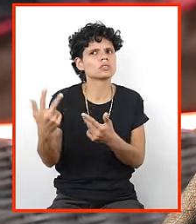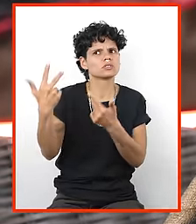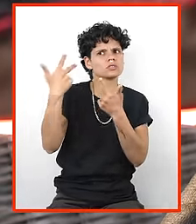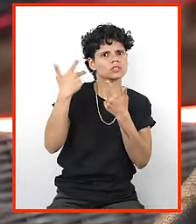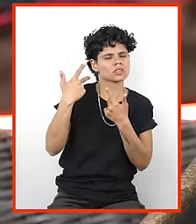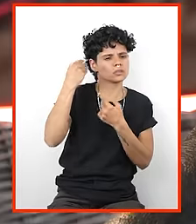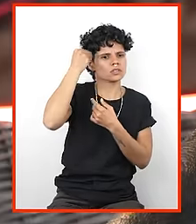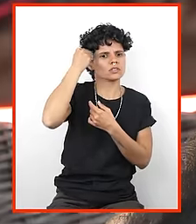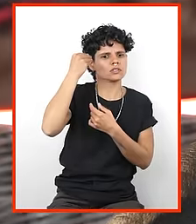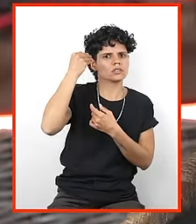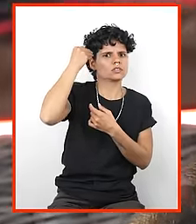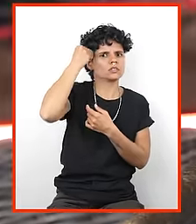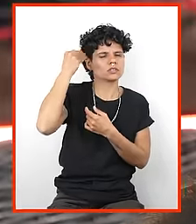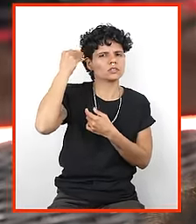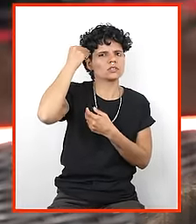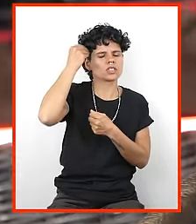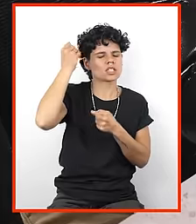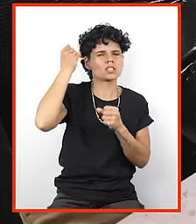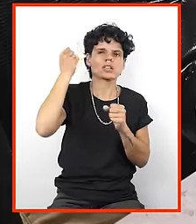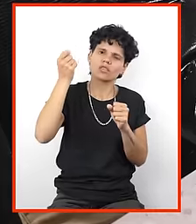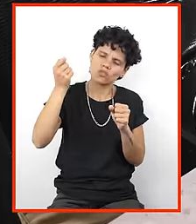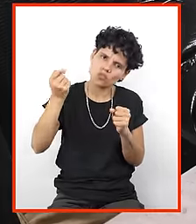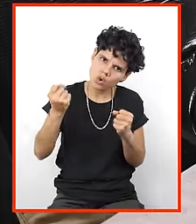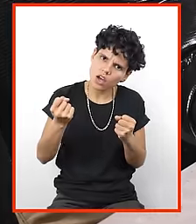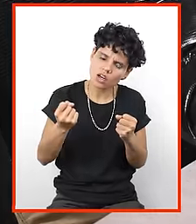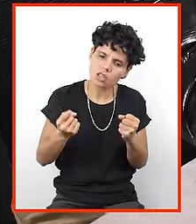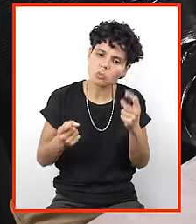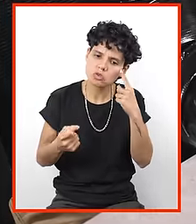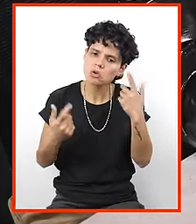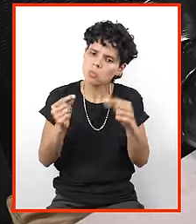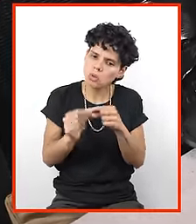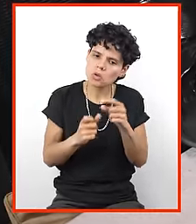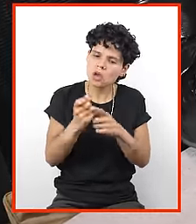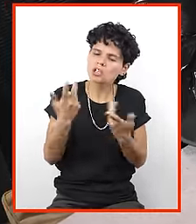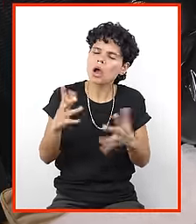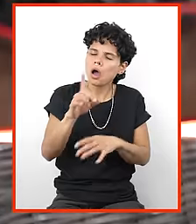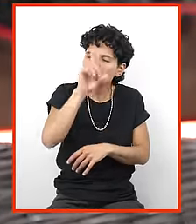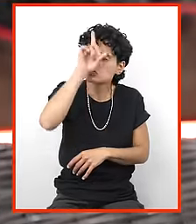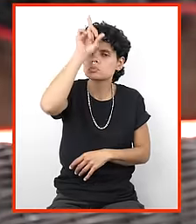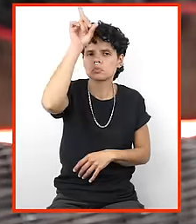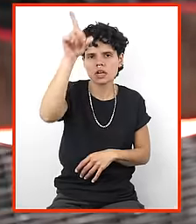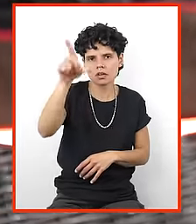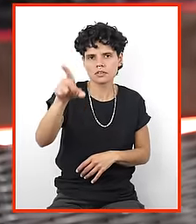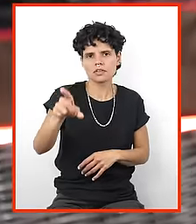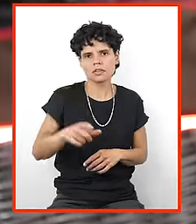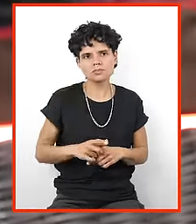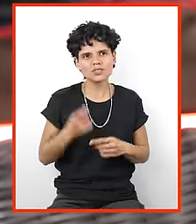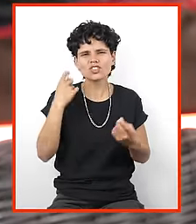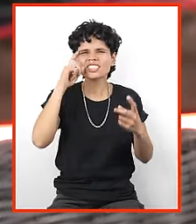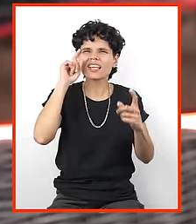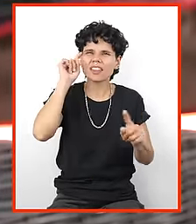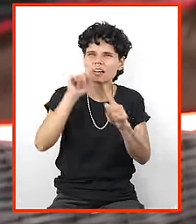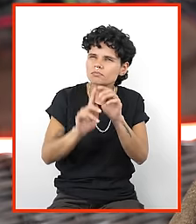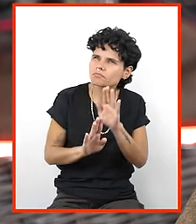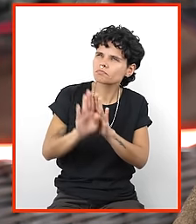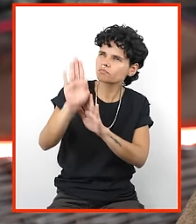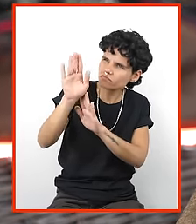Igual es heavy. Pero me acostumbré como a vivir con eso, ¿sabí? Como que es parte de mi...